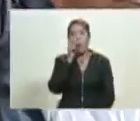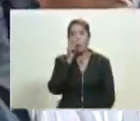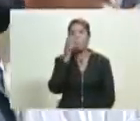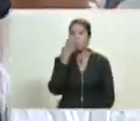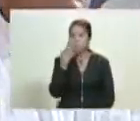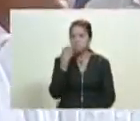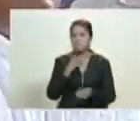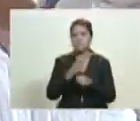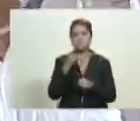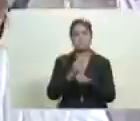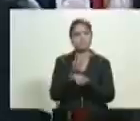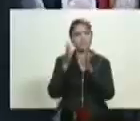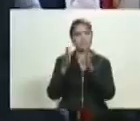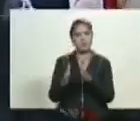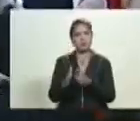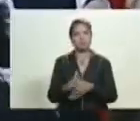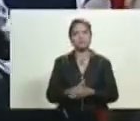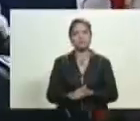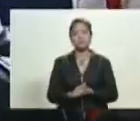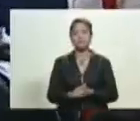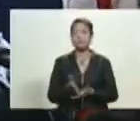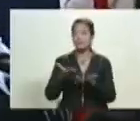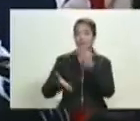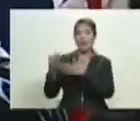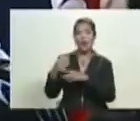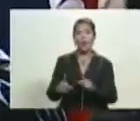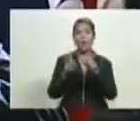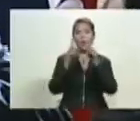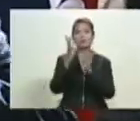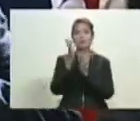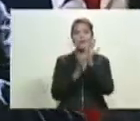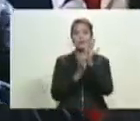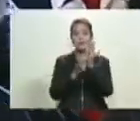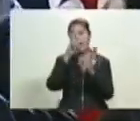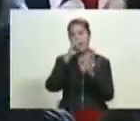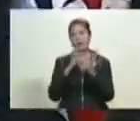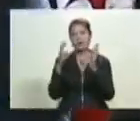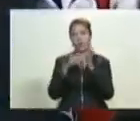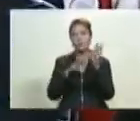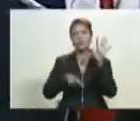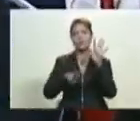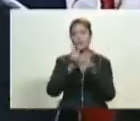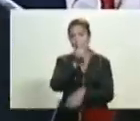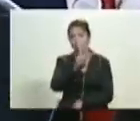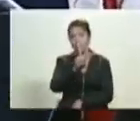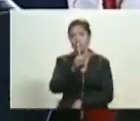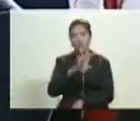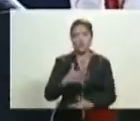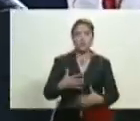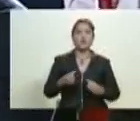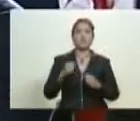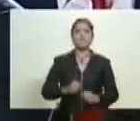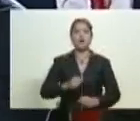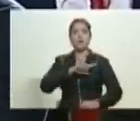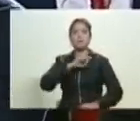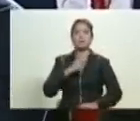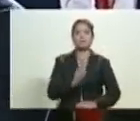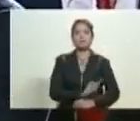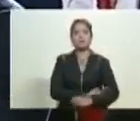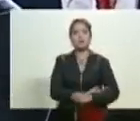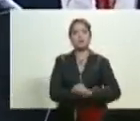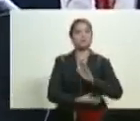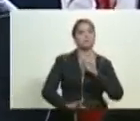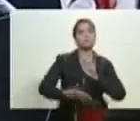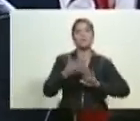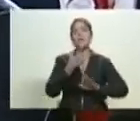bien, que aquel 11 de abril del año 2002 tuvo la valentía de